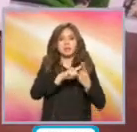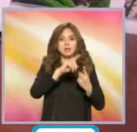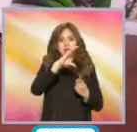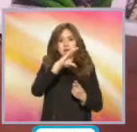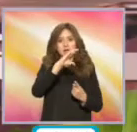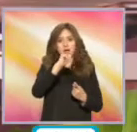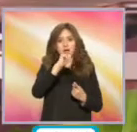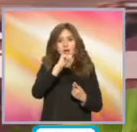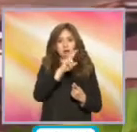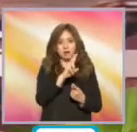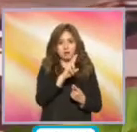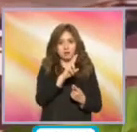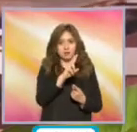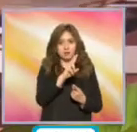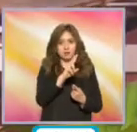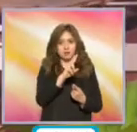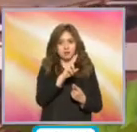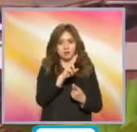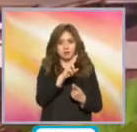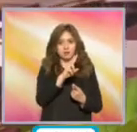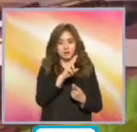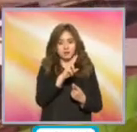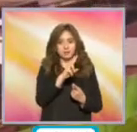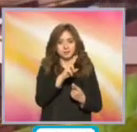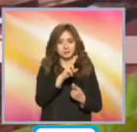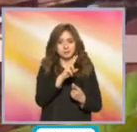Carol Burnett y